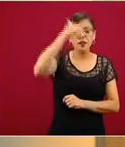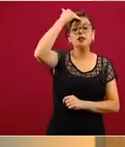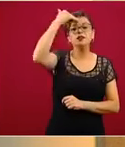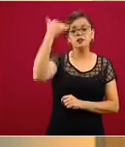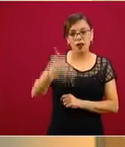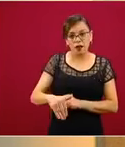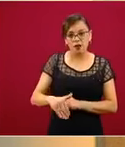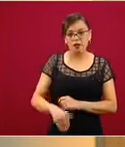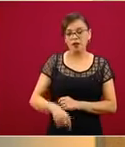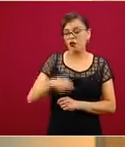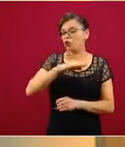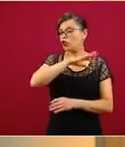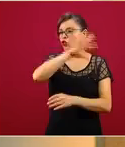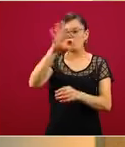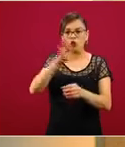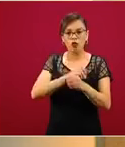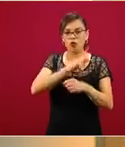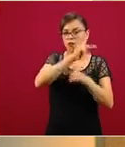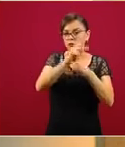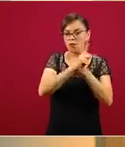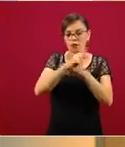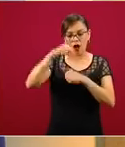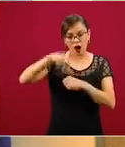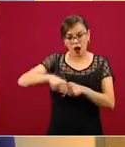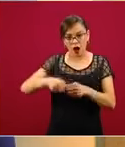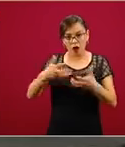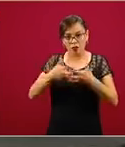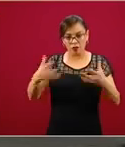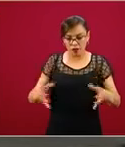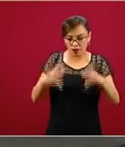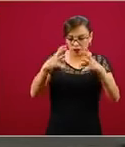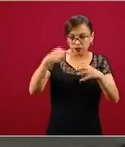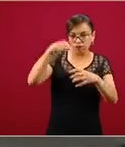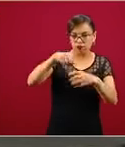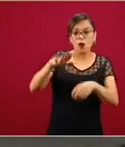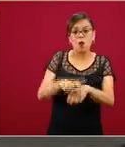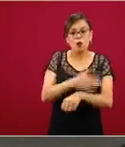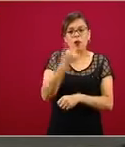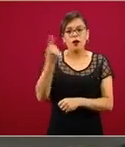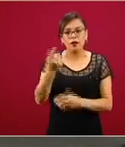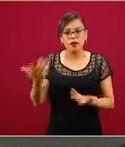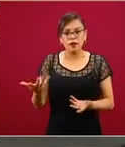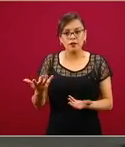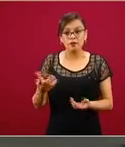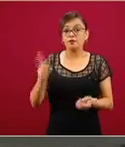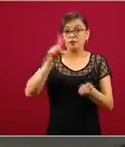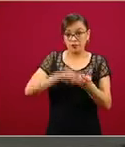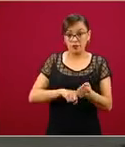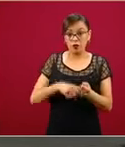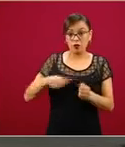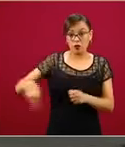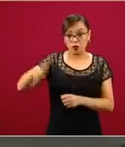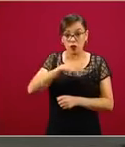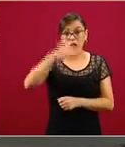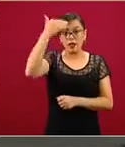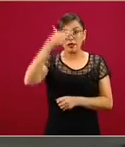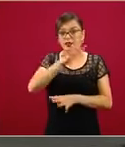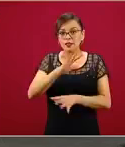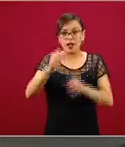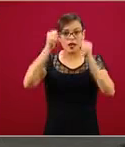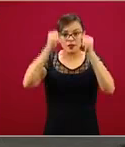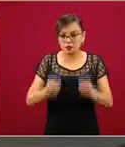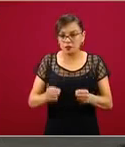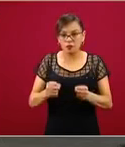planeta. ¿Por qué razón? Porque vivimos en una condición de incertidumbre. Cuando hay un fenómeno nuevo,